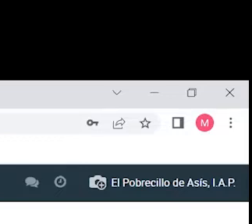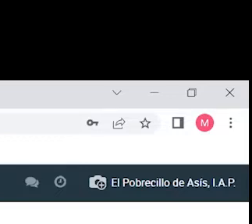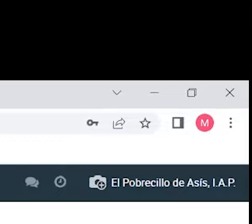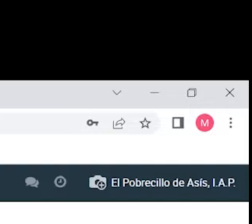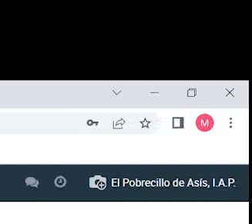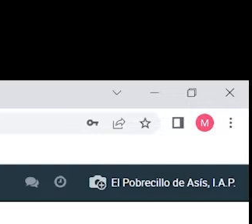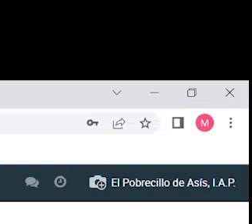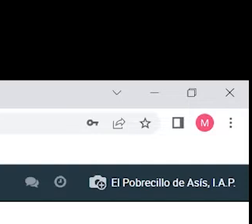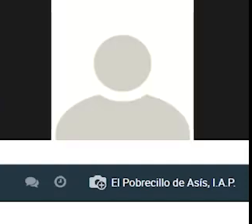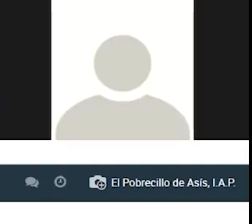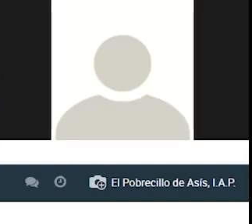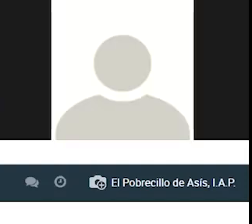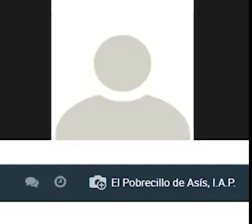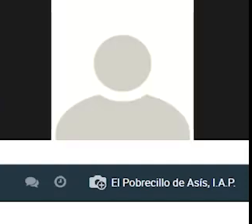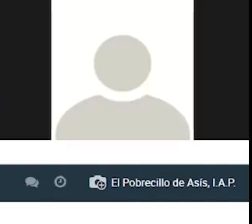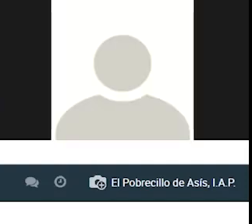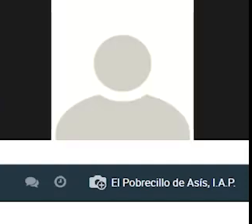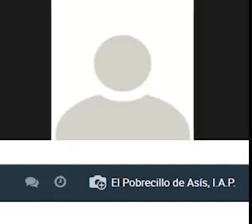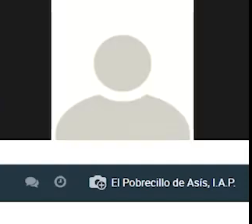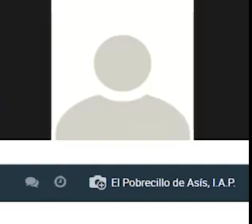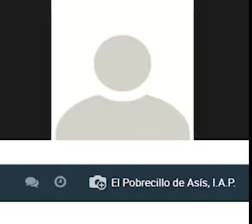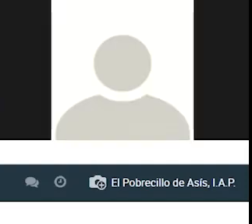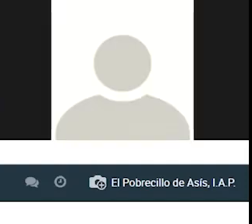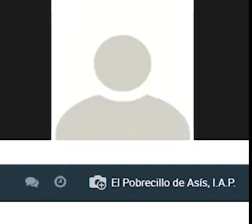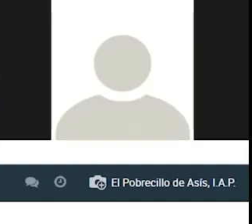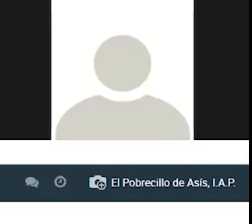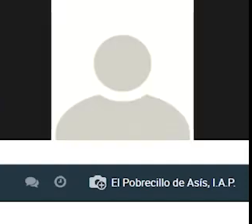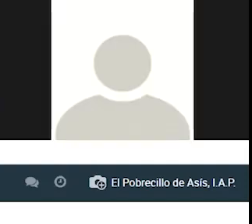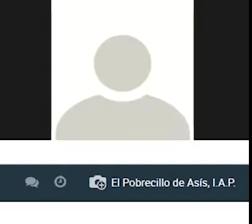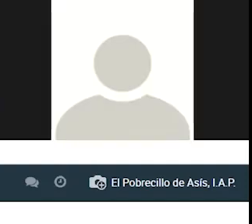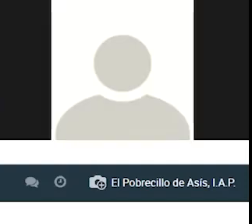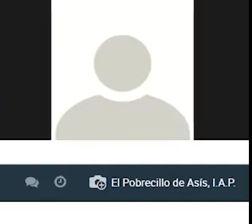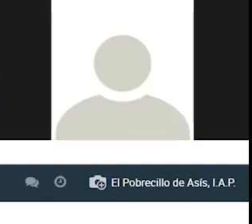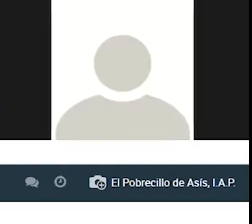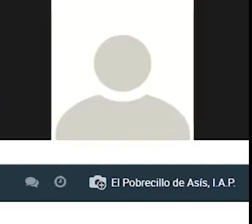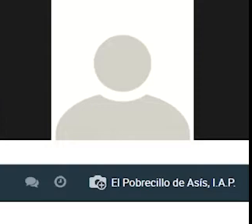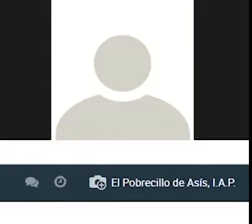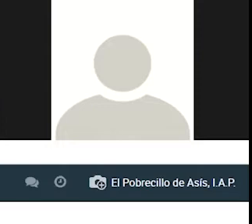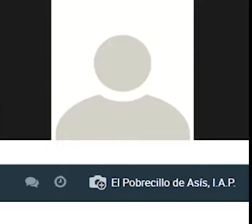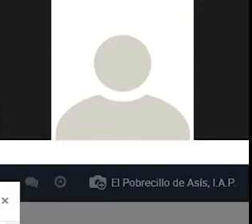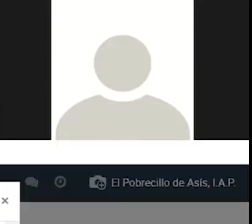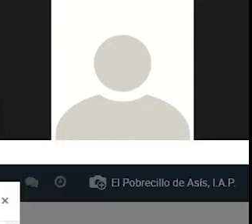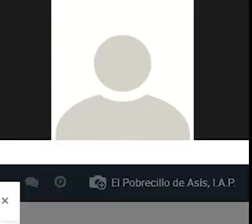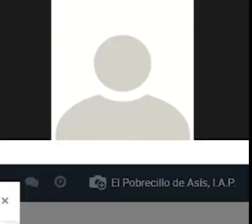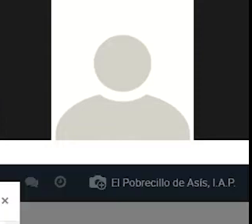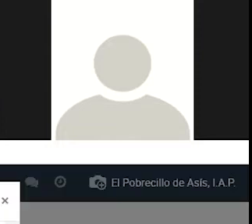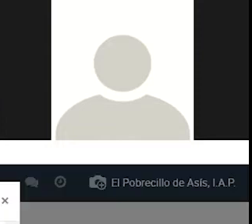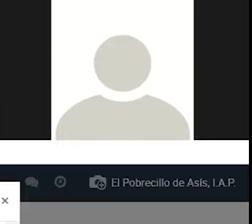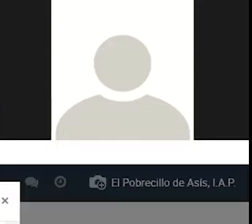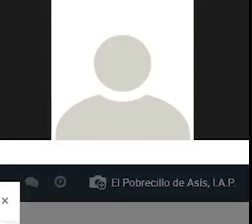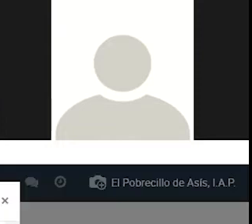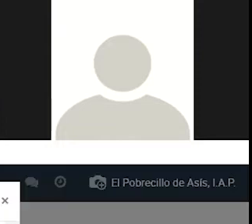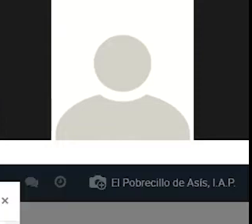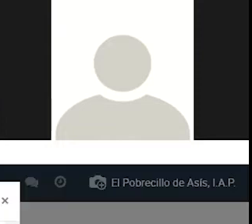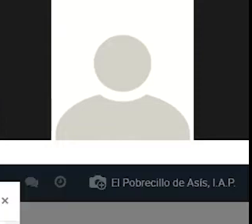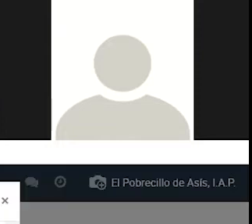nuestro perfil de población no en este caso hablamos de adultos mayores se nos